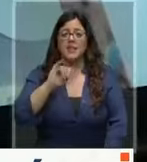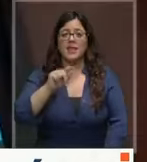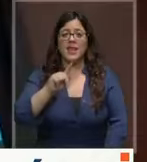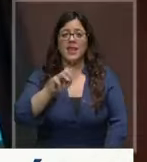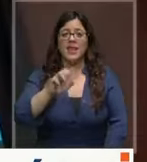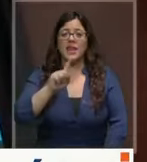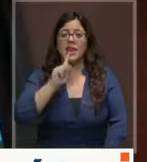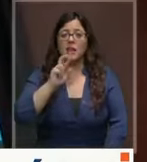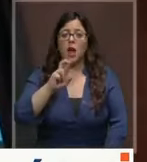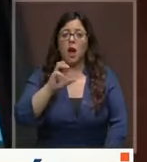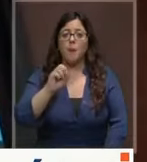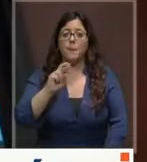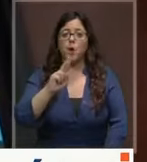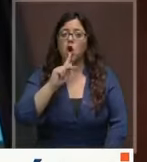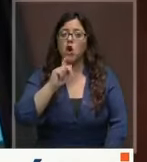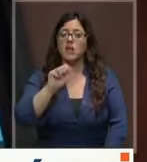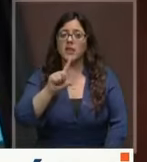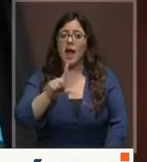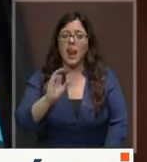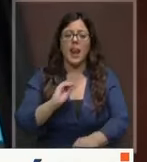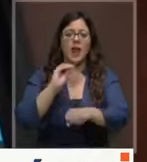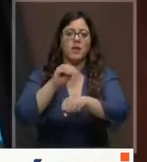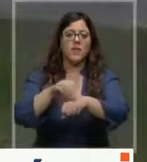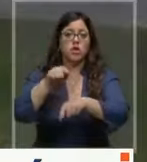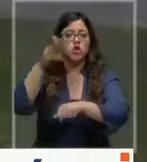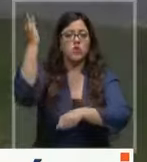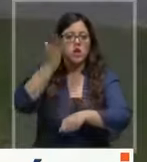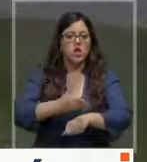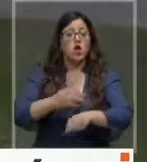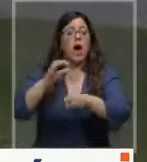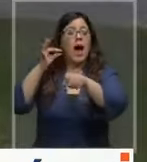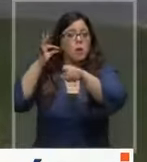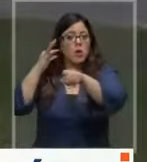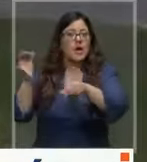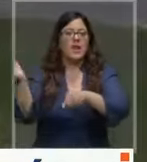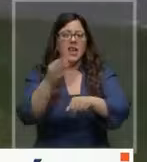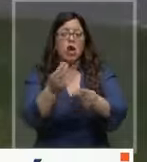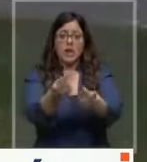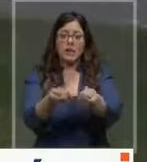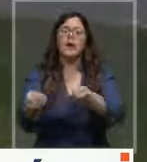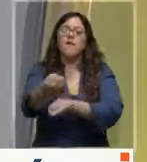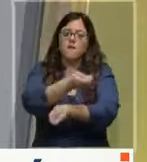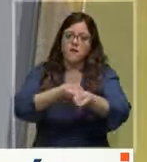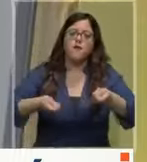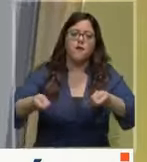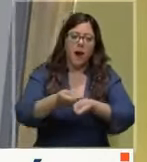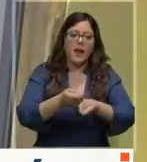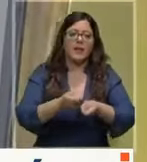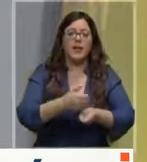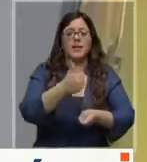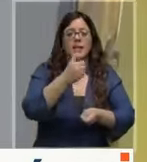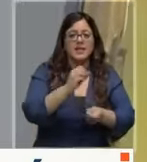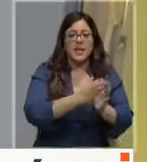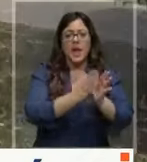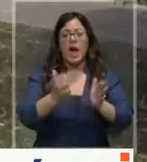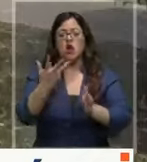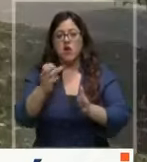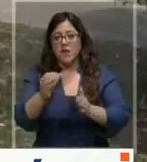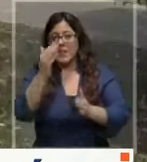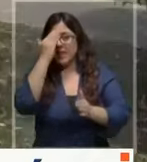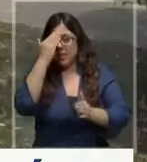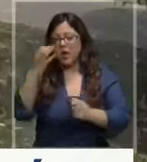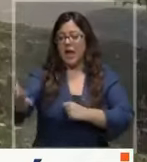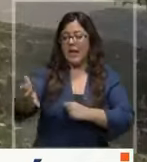a los consumidores que el evento se cancelaba. A Cintia le aseguraron que ese dinero se lo devolverían entre 60 y 90 días, nos